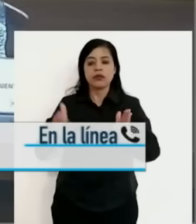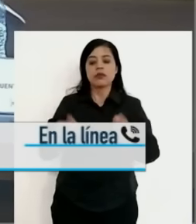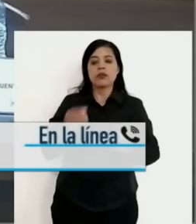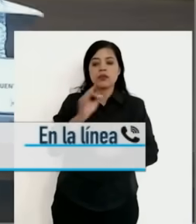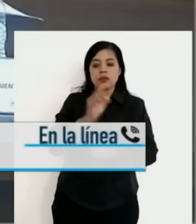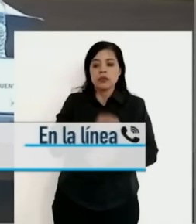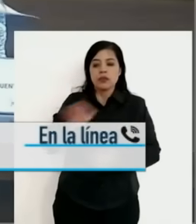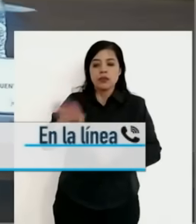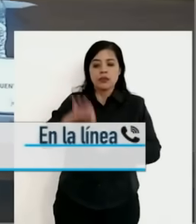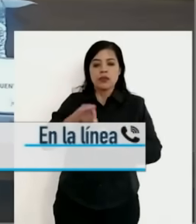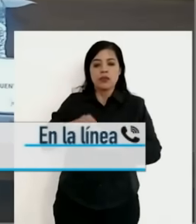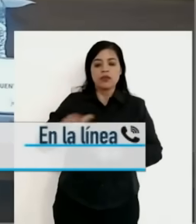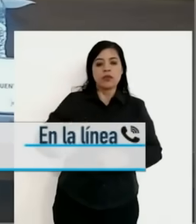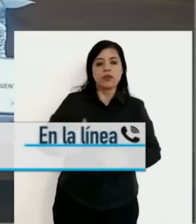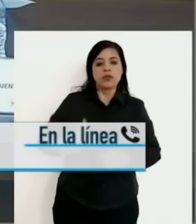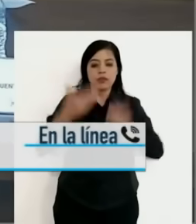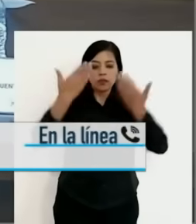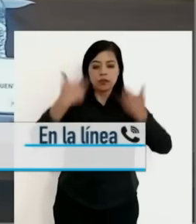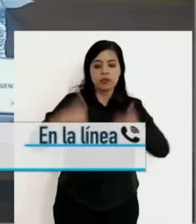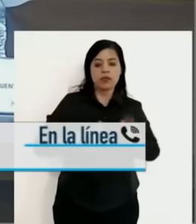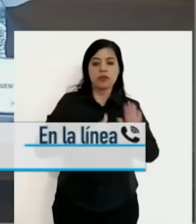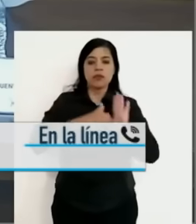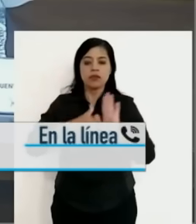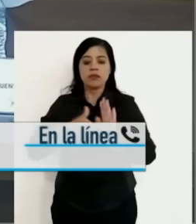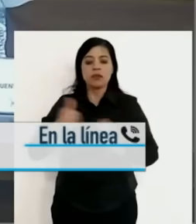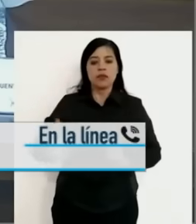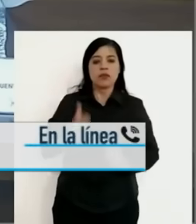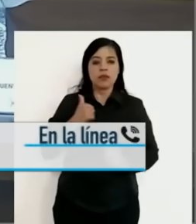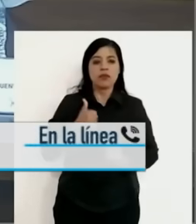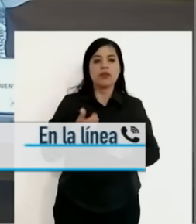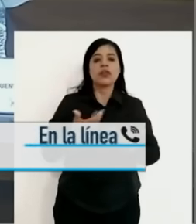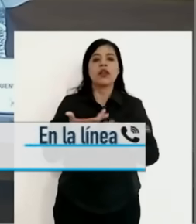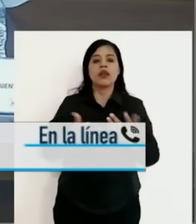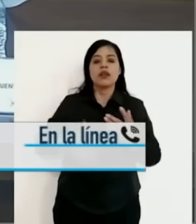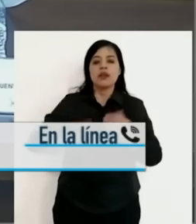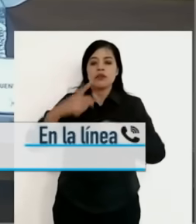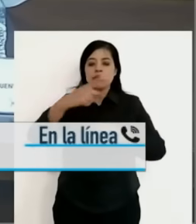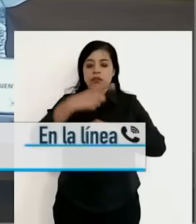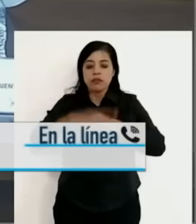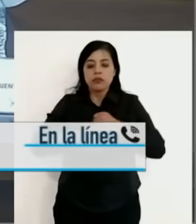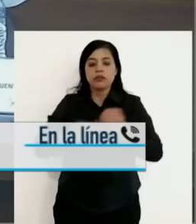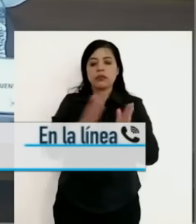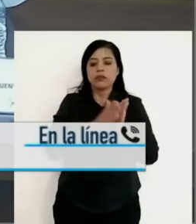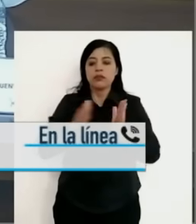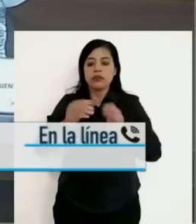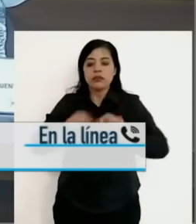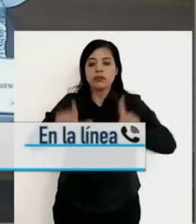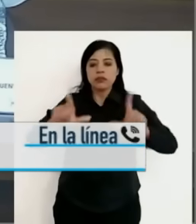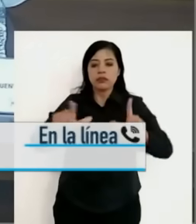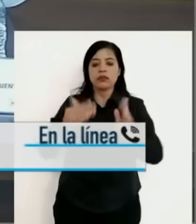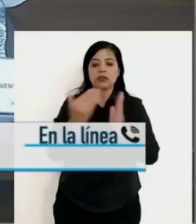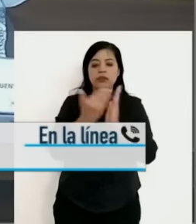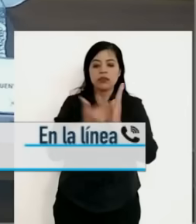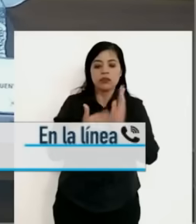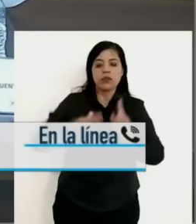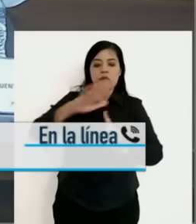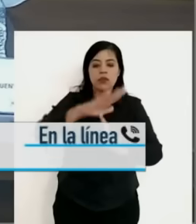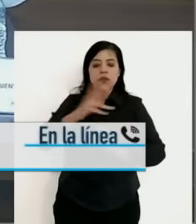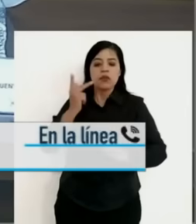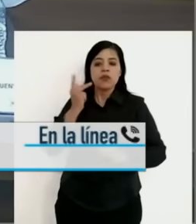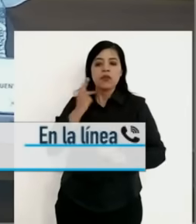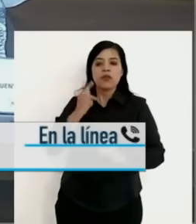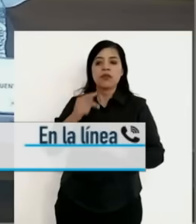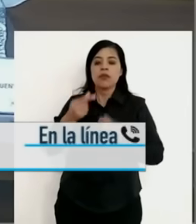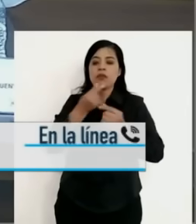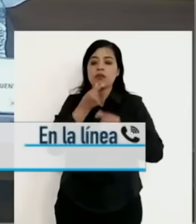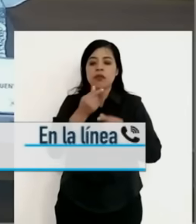constitucional, se interpone ante la sala regional del Tribunal Electoral del Poder Judicial de la Federación, que justamente tiene